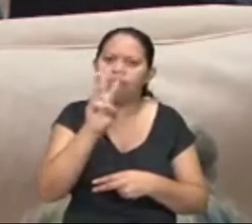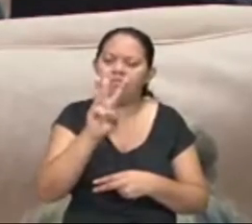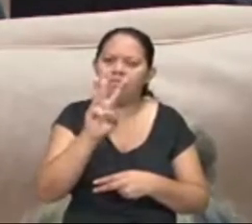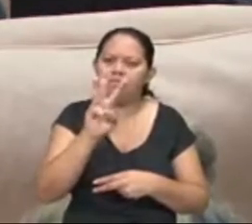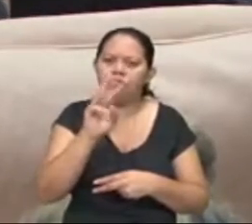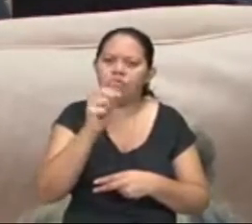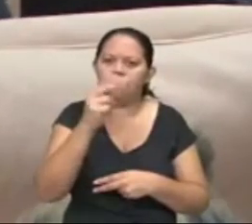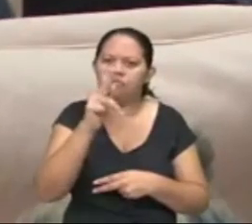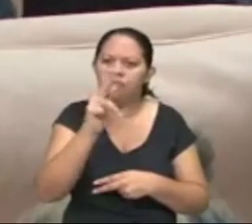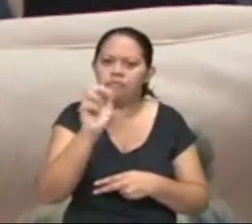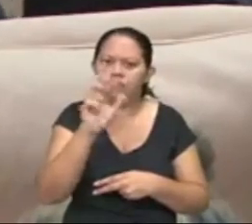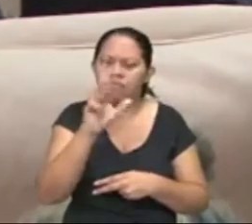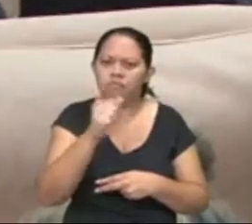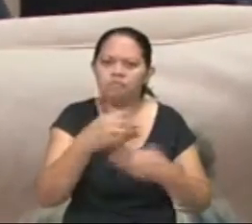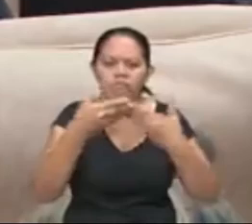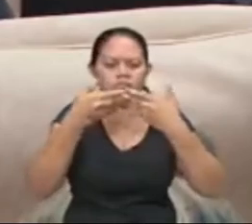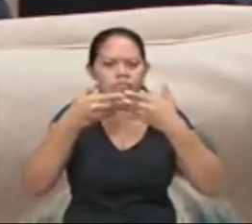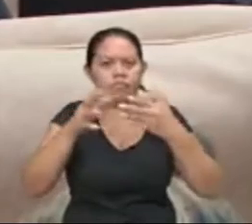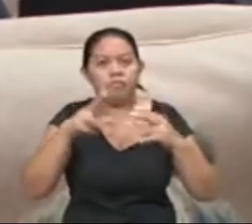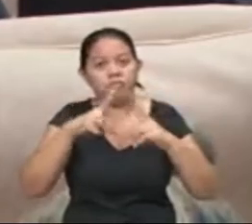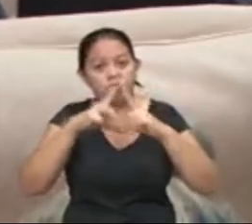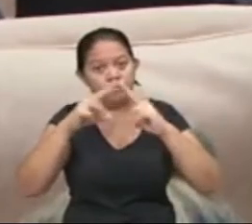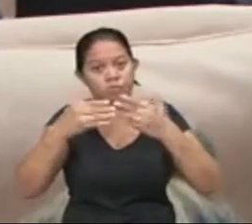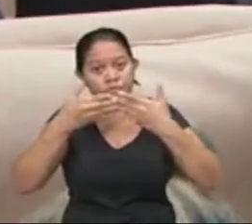diciendo que Nicaragua le abría las puertas